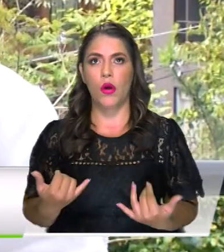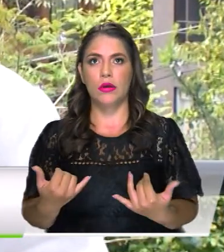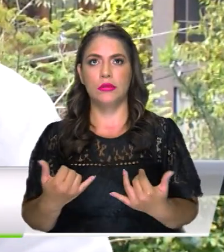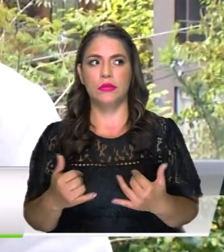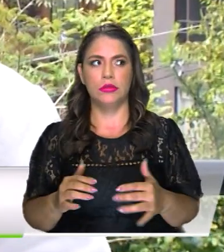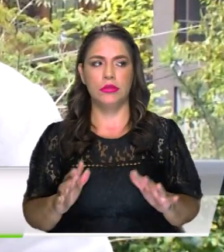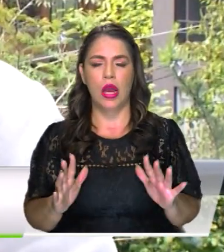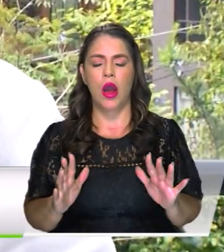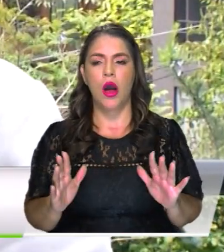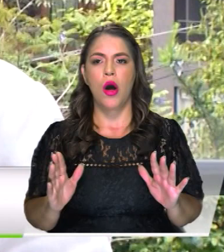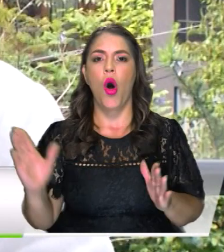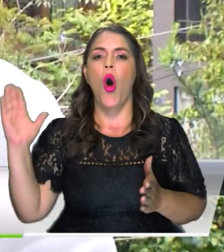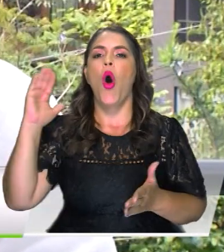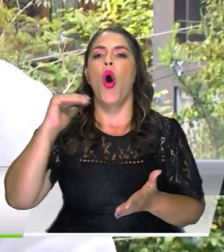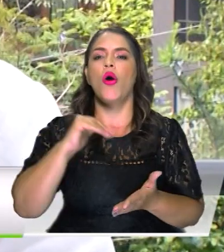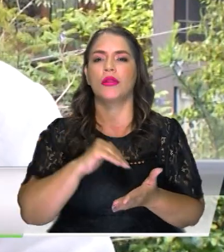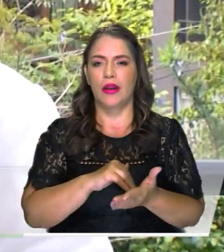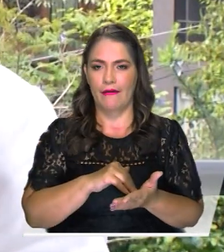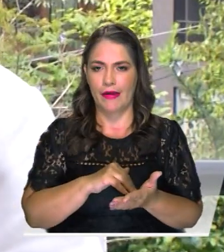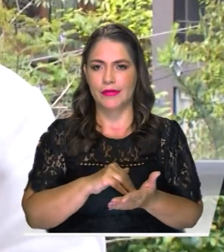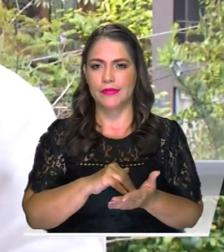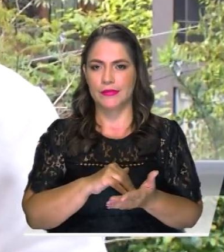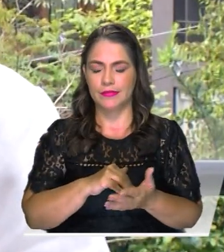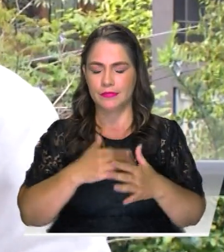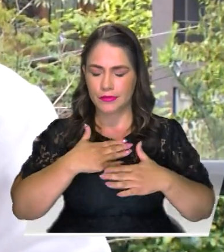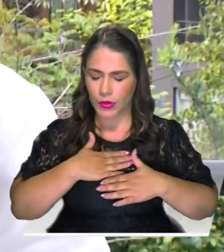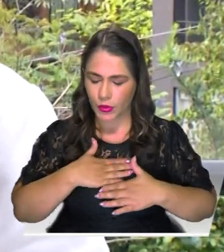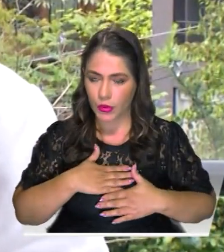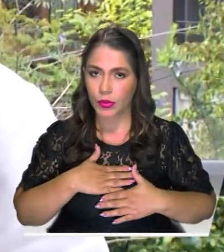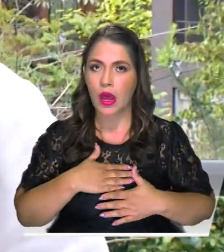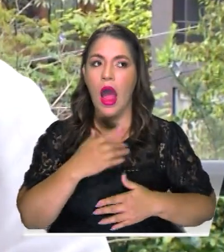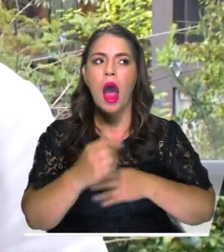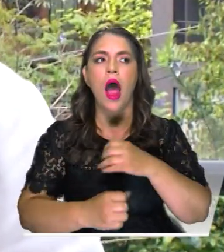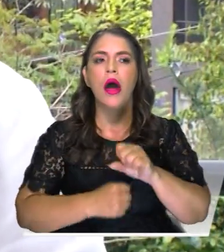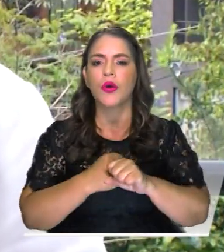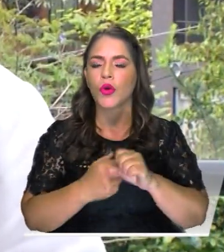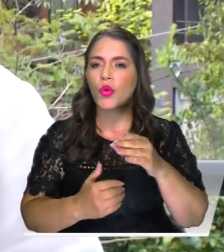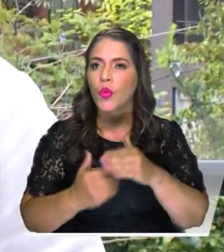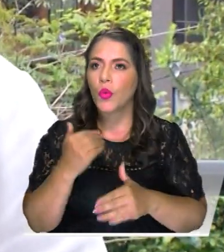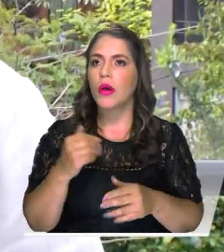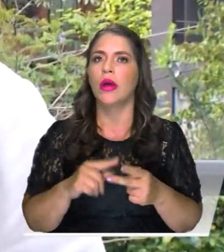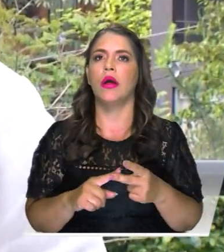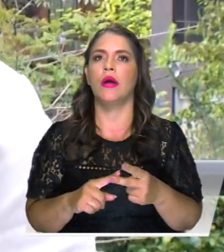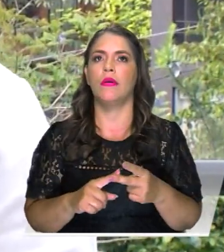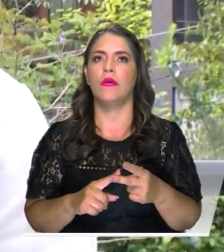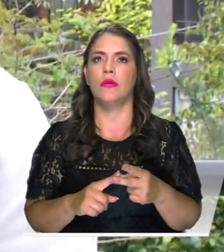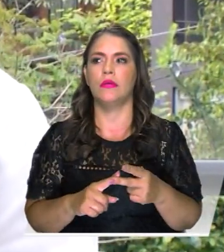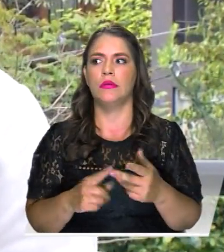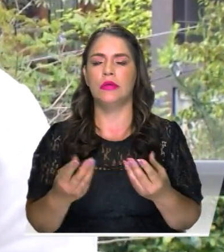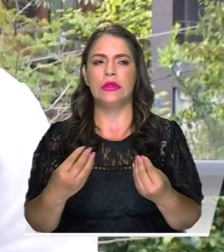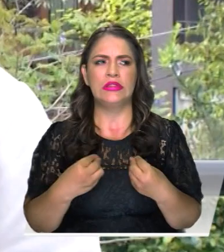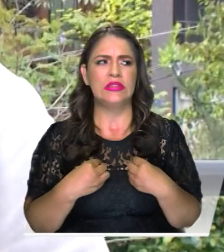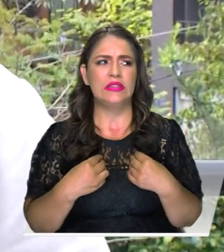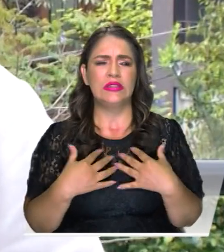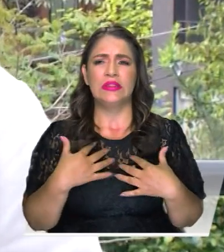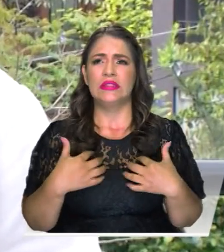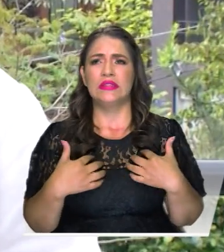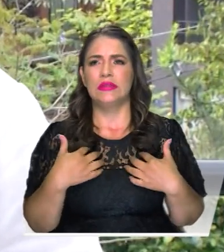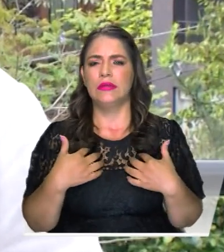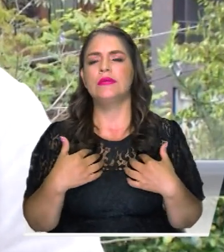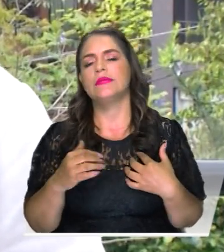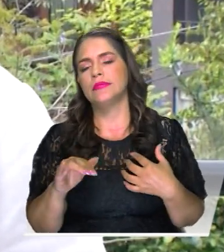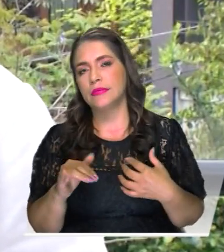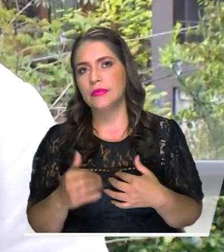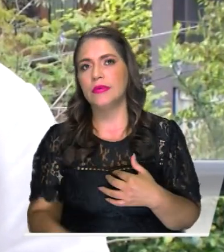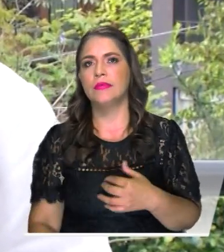y se reconoce el nuevo año digamos que hay algunos asuntos que pueden entrar a afectar el estado de ánimo que es muy